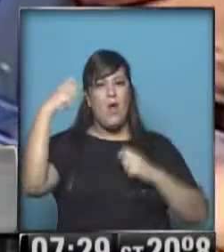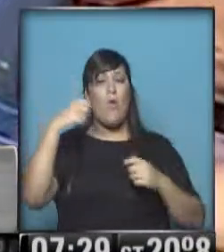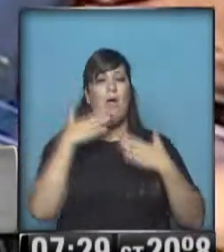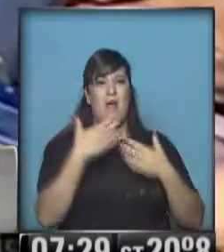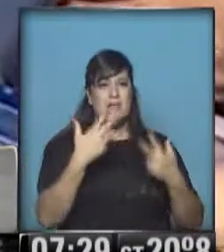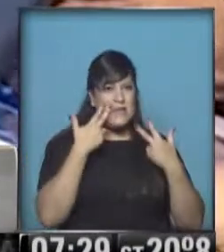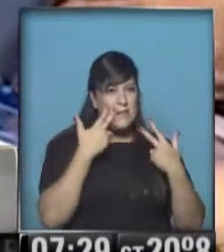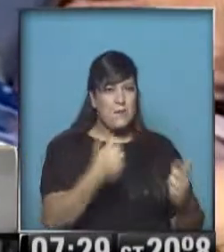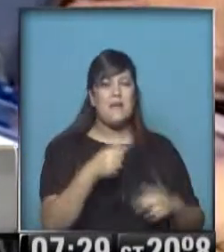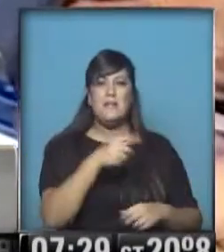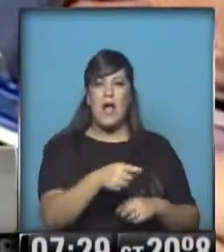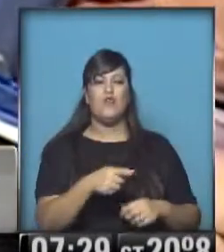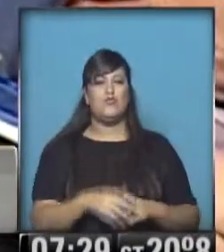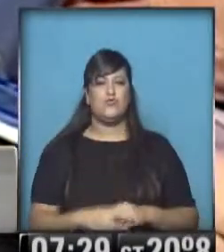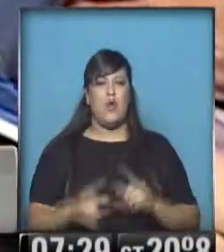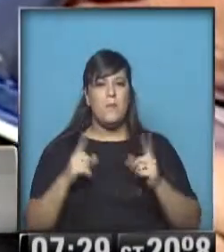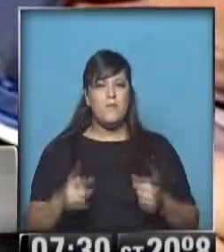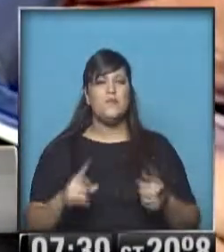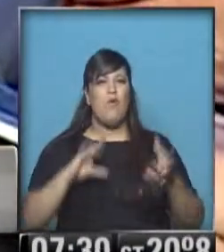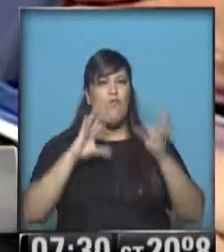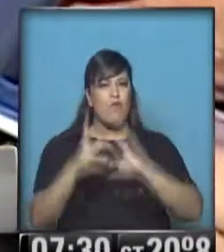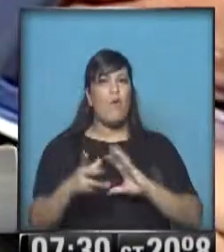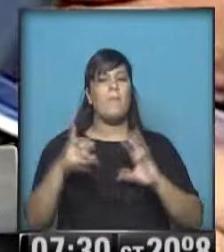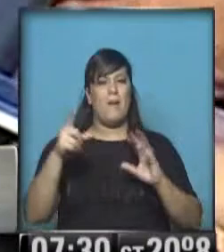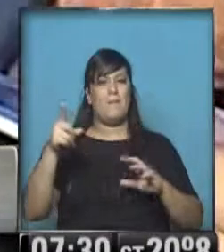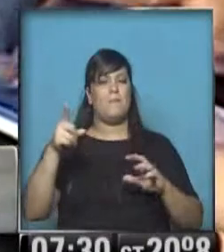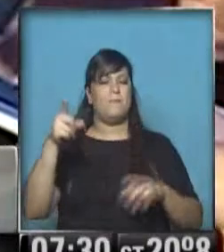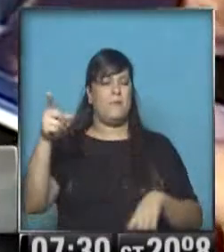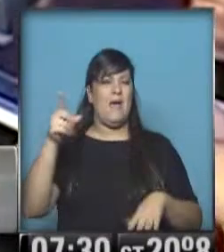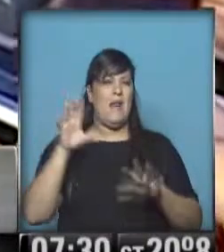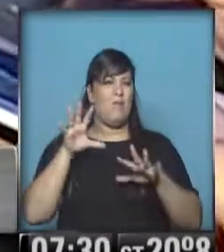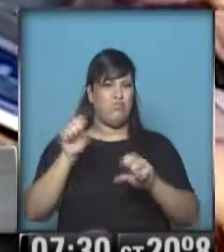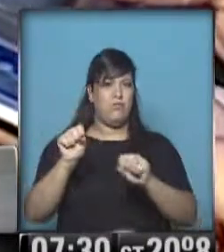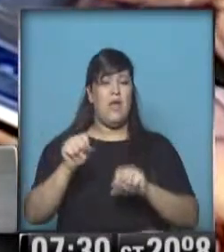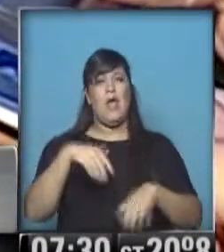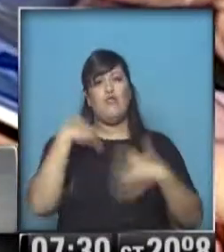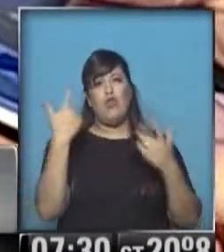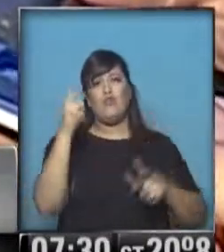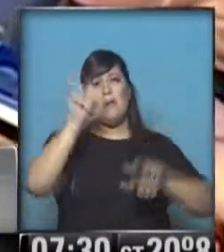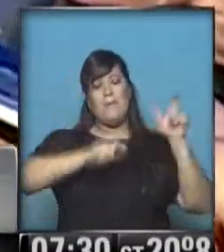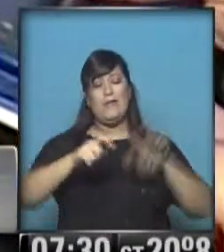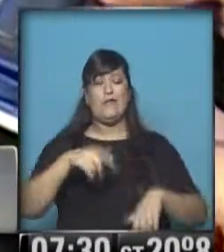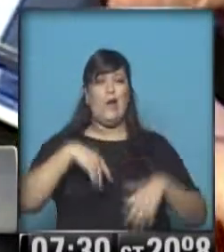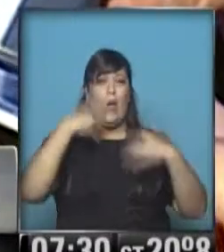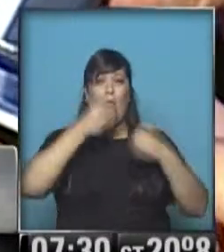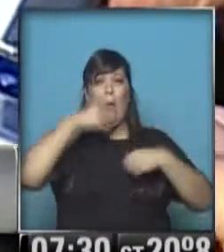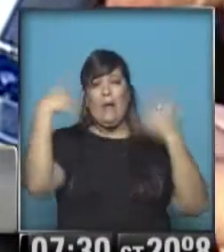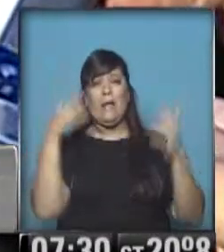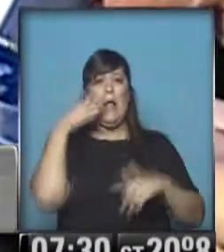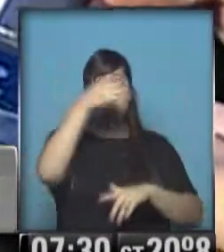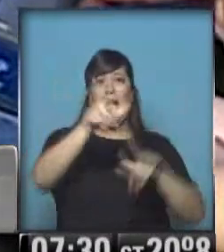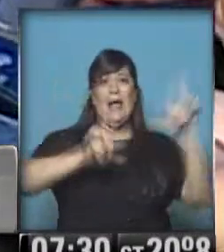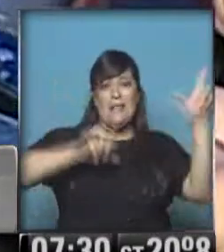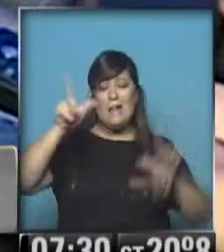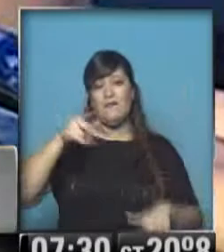que ameritó el movimiento y la forma en que se llegara a ese punto. Entonces, escuchar a cualquier salame que va a la televisión, la verdad que no da